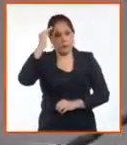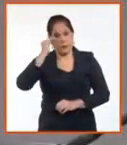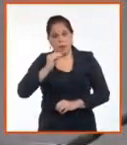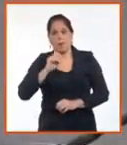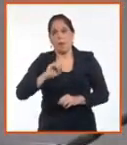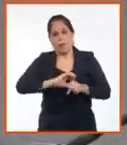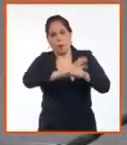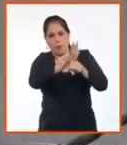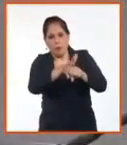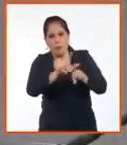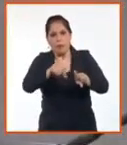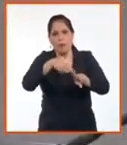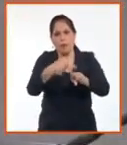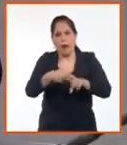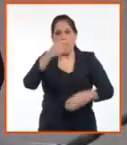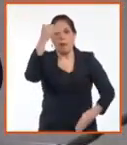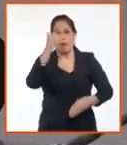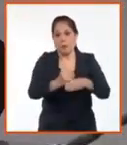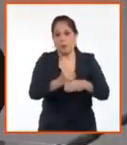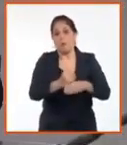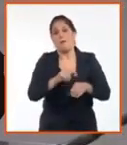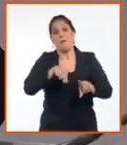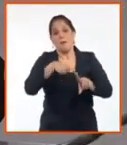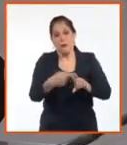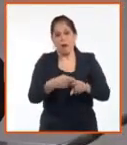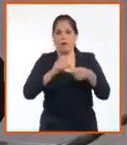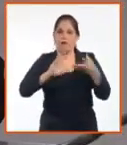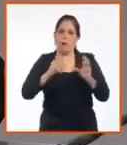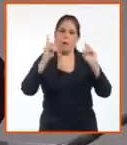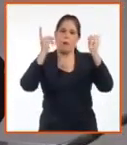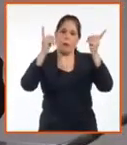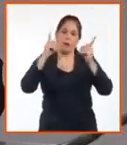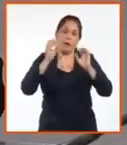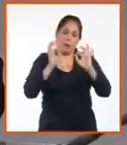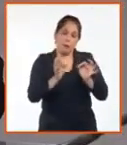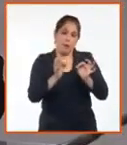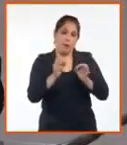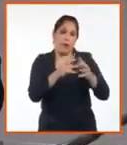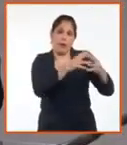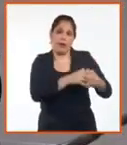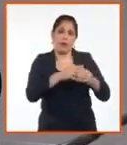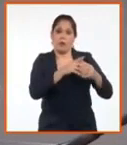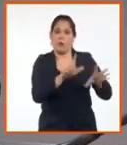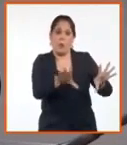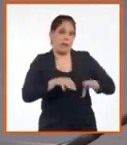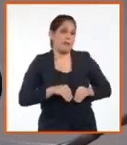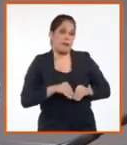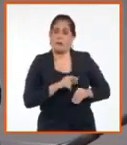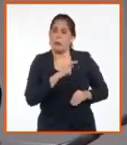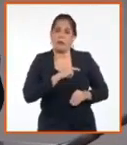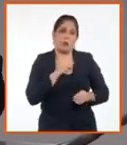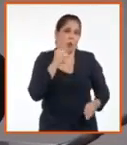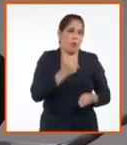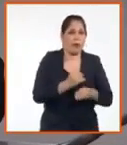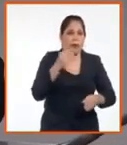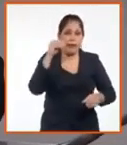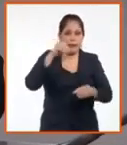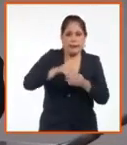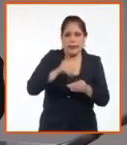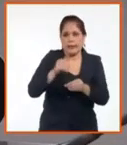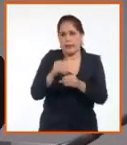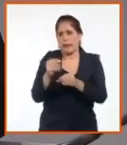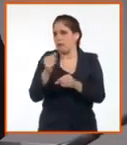pandemia del reconocimiento de la política del gobierno estados unidos de tratar de evitar los ingresos de